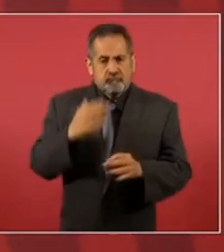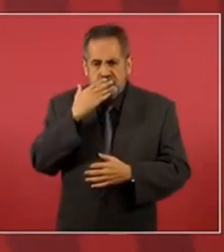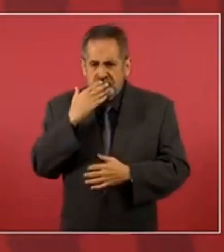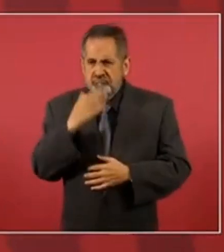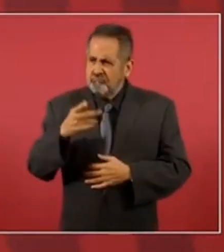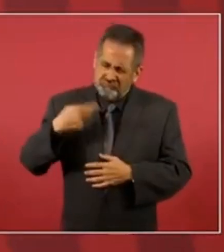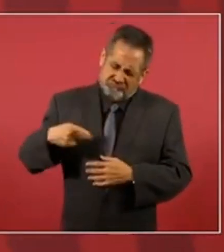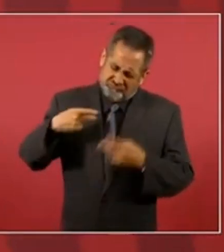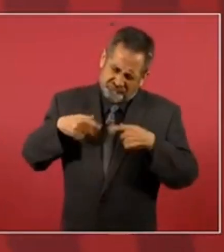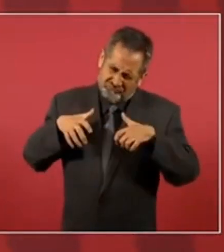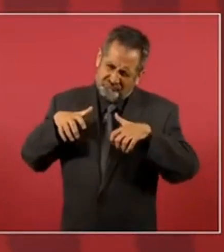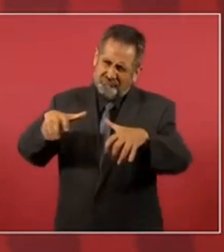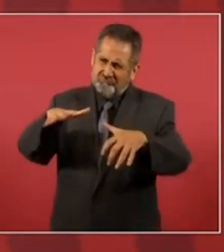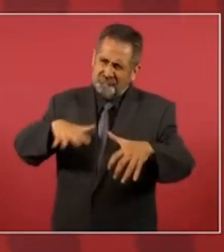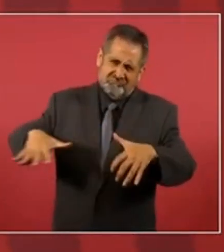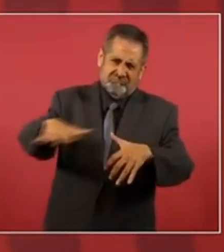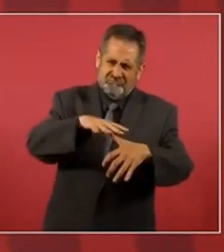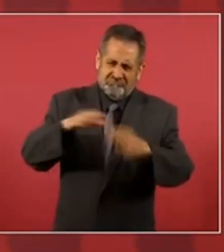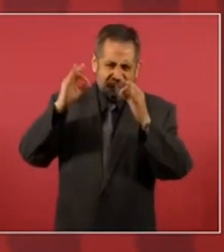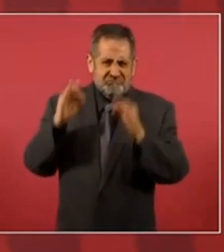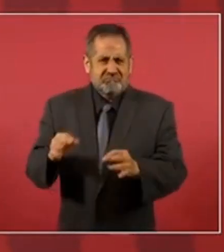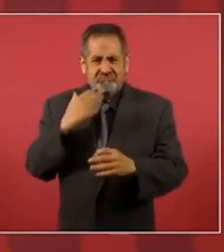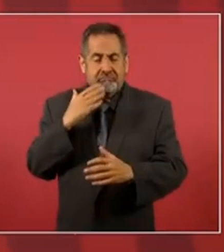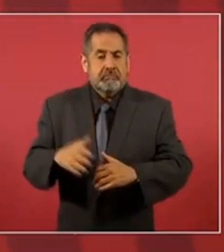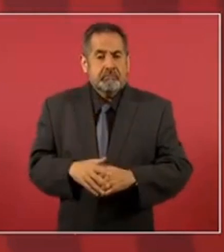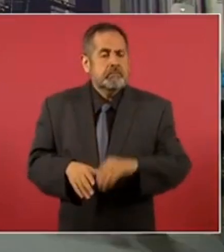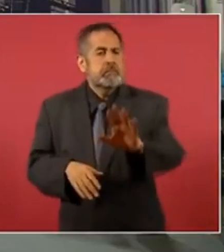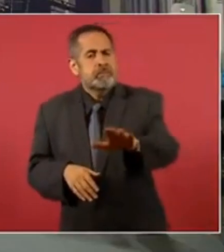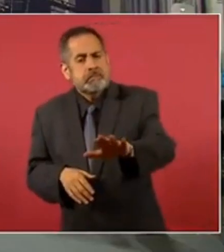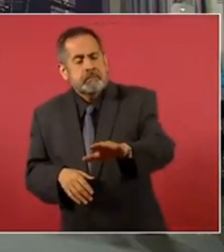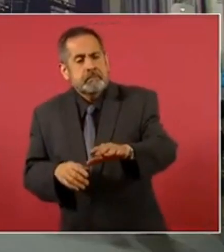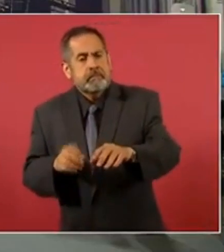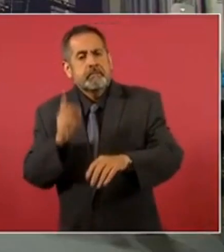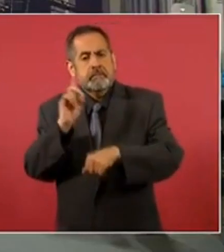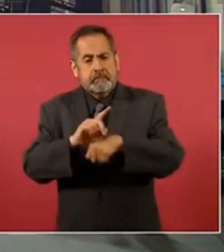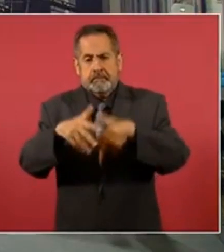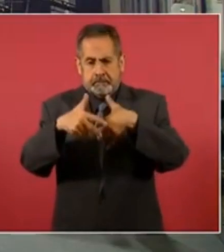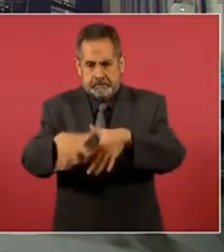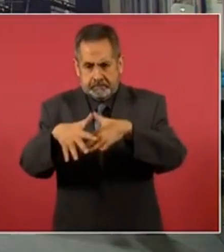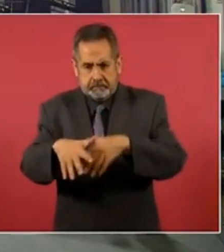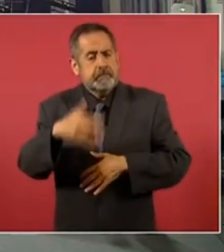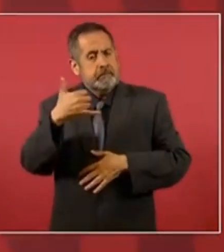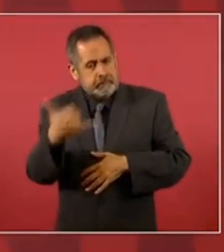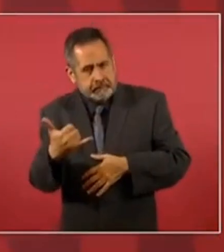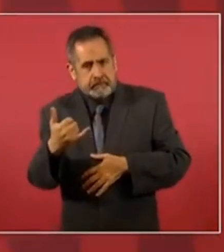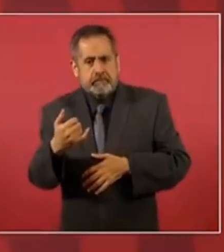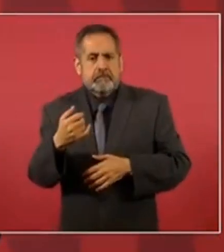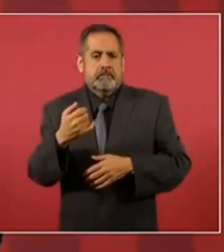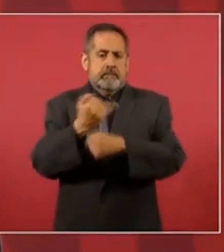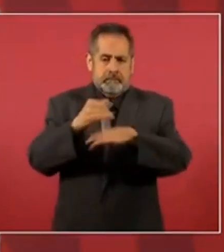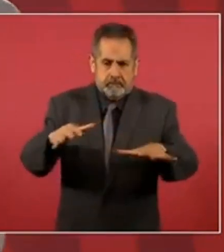auténticamente popular. Entonces, sería marcha y también el informe en 1 de diciembre, los dos.